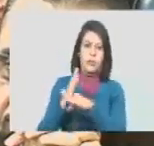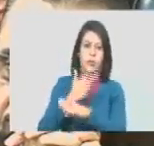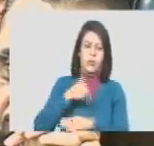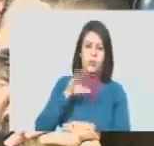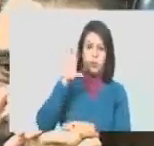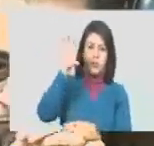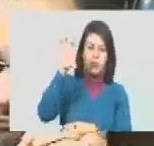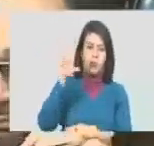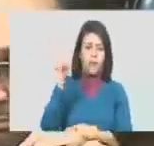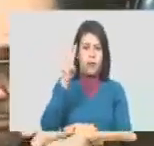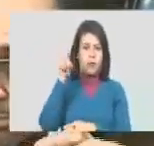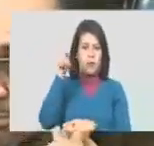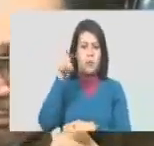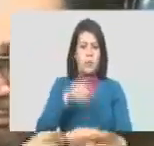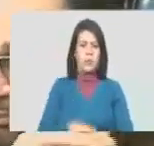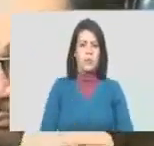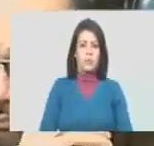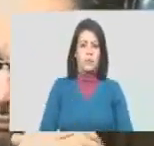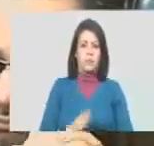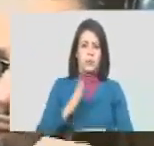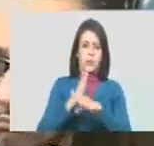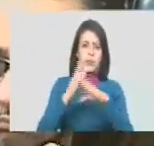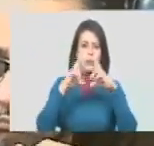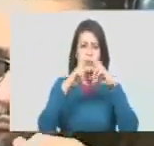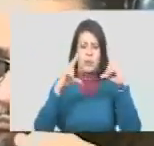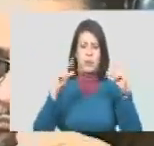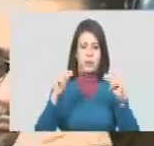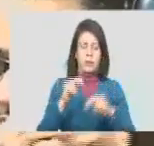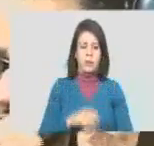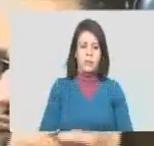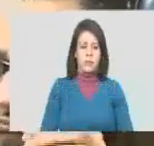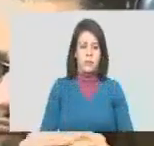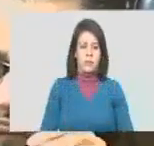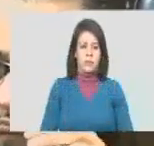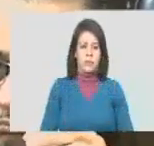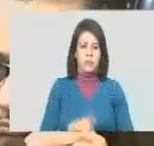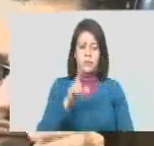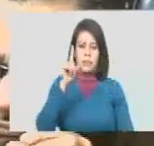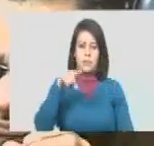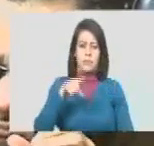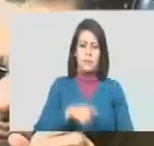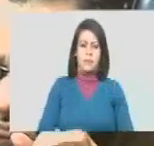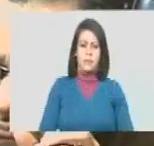nación venezolana y contra Nicaragua. Y también